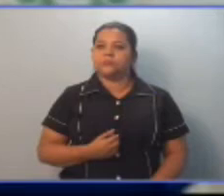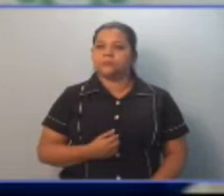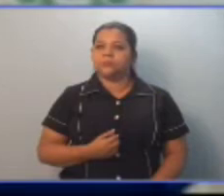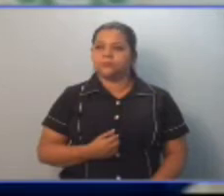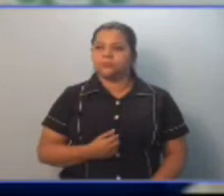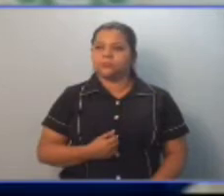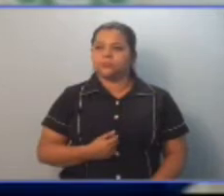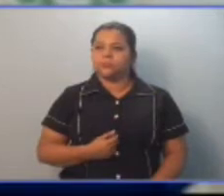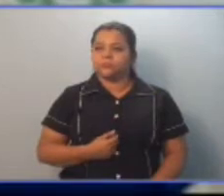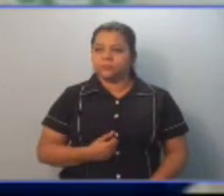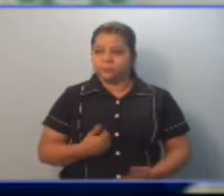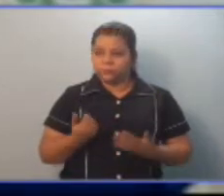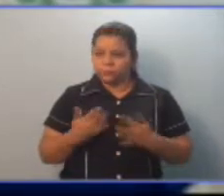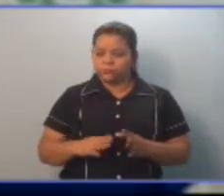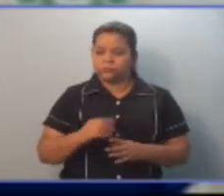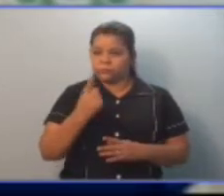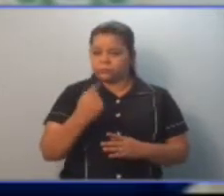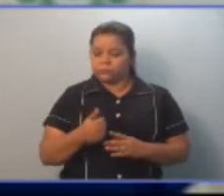magistrados